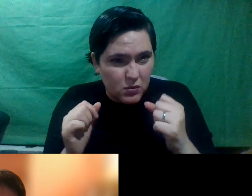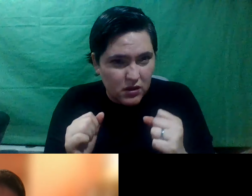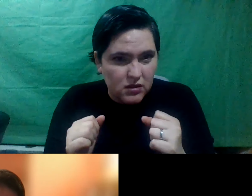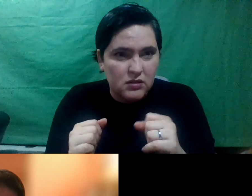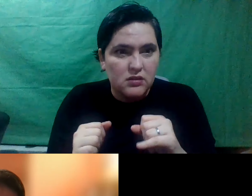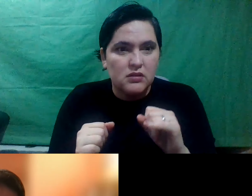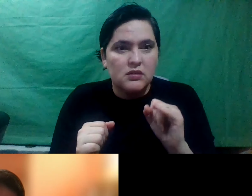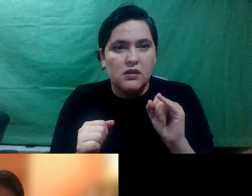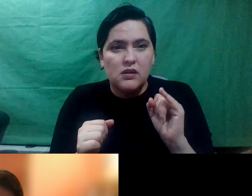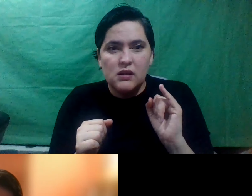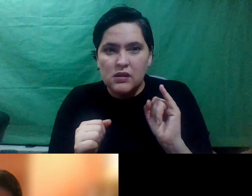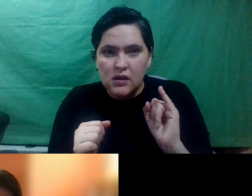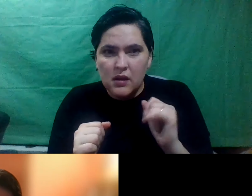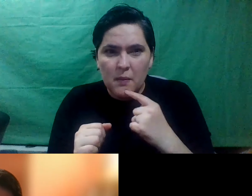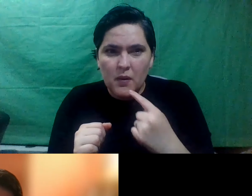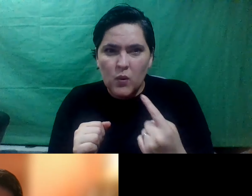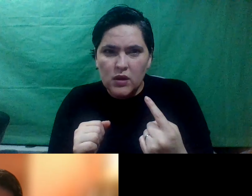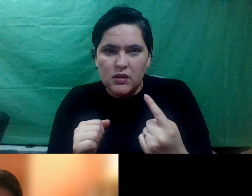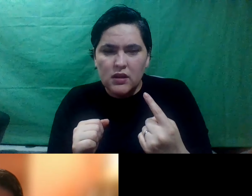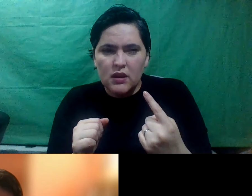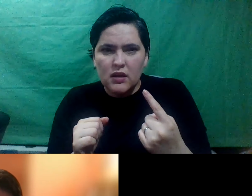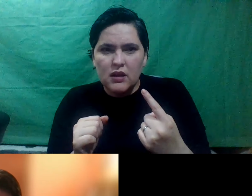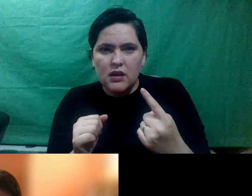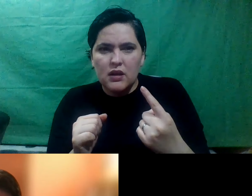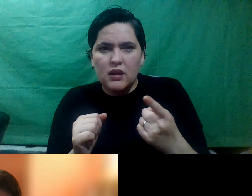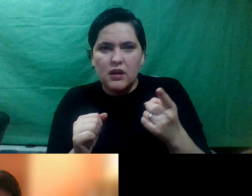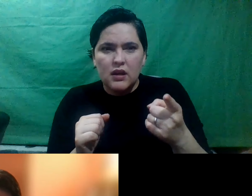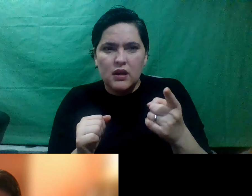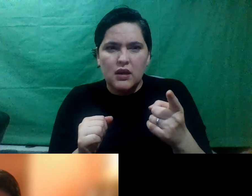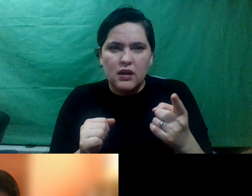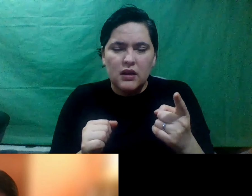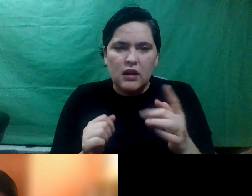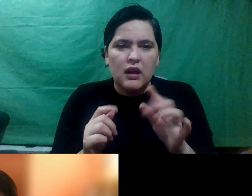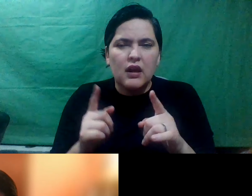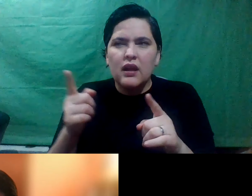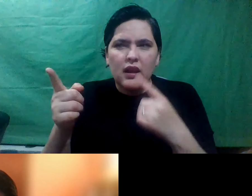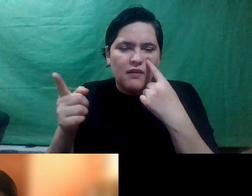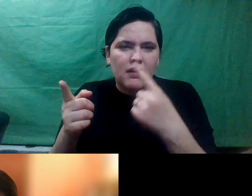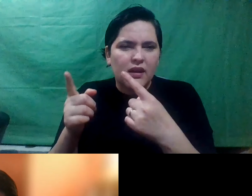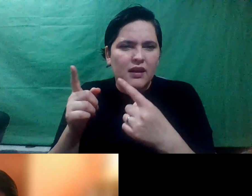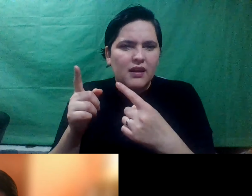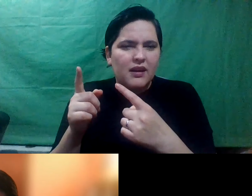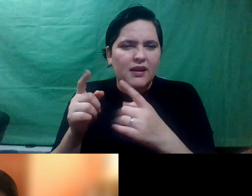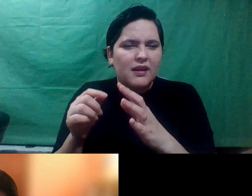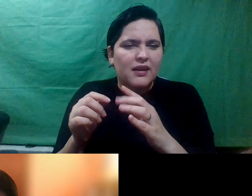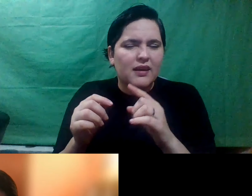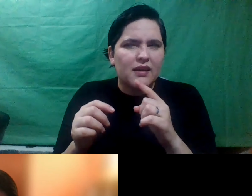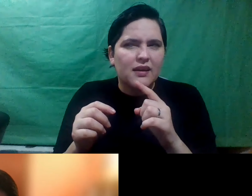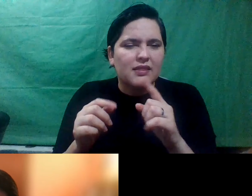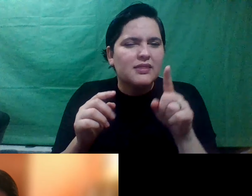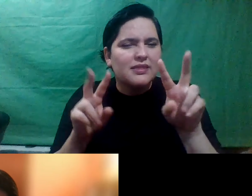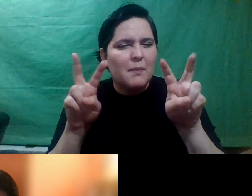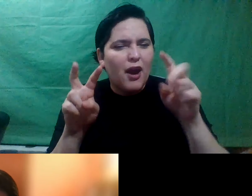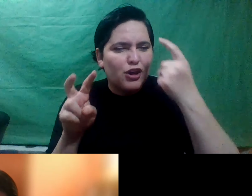Entonces, si bien entiendo, esta pregunta la están planteando un poquito desde el Neural Global Workspace, la idea, digamos, Stanislas Dehaene acerca de la